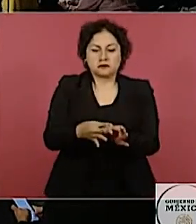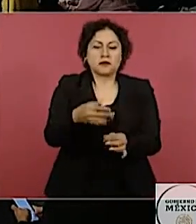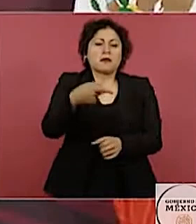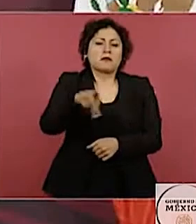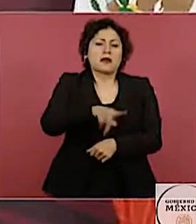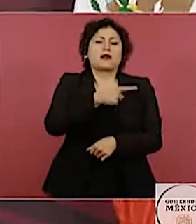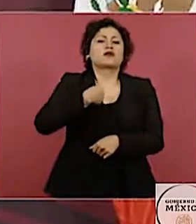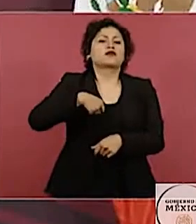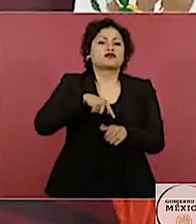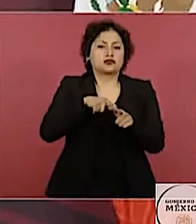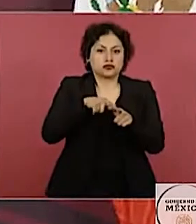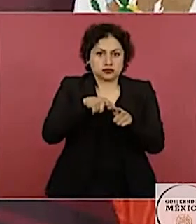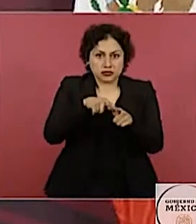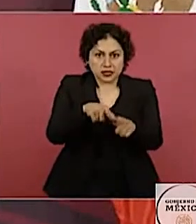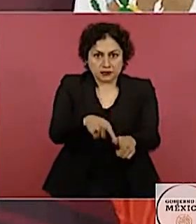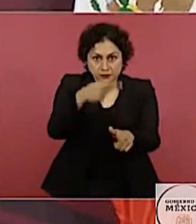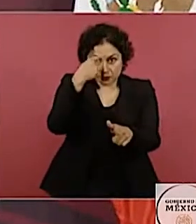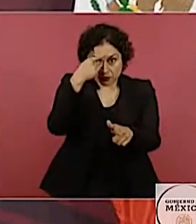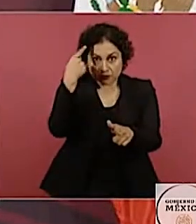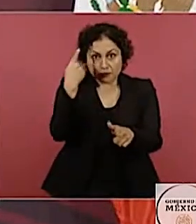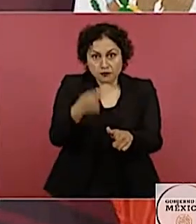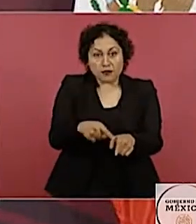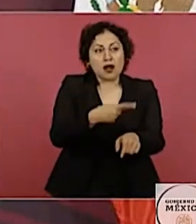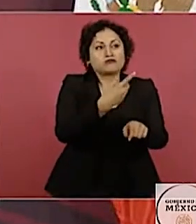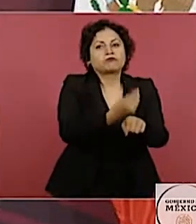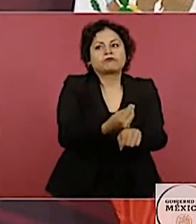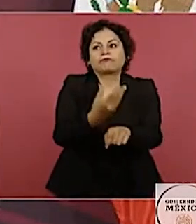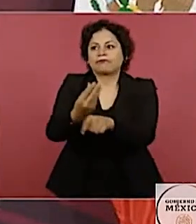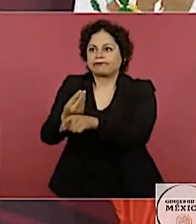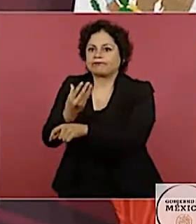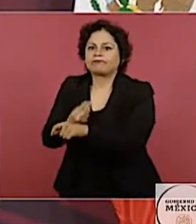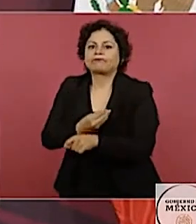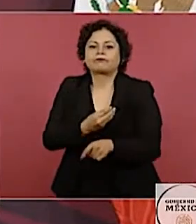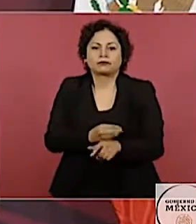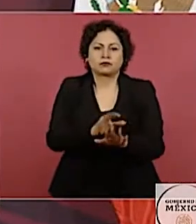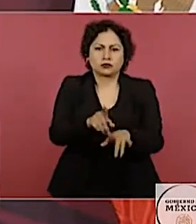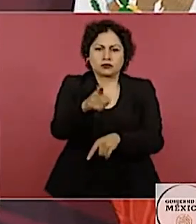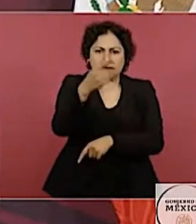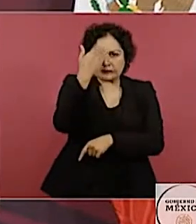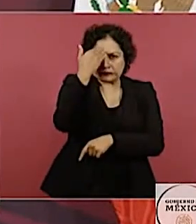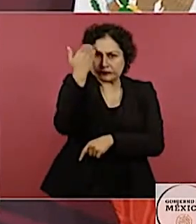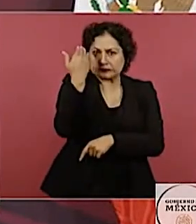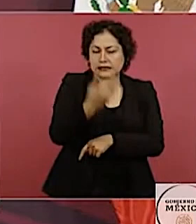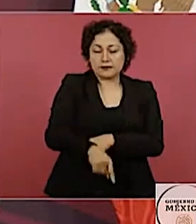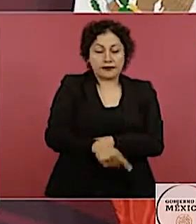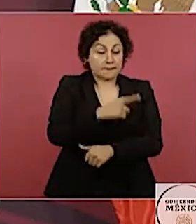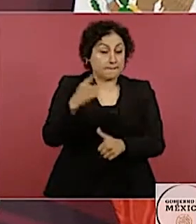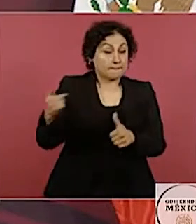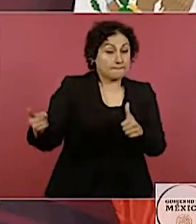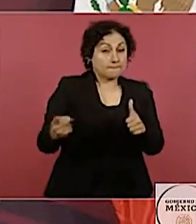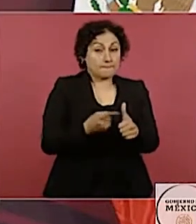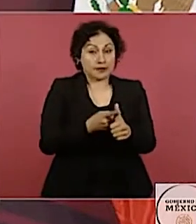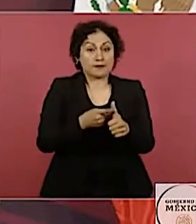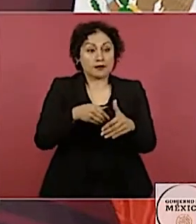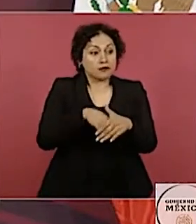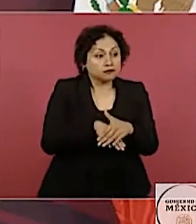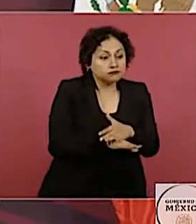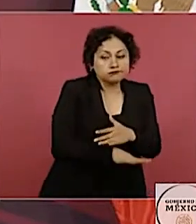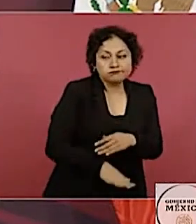días o más reconstruyendo como ustedes se sabe primero entramos restablecemos reenergy